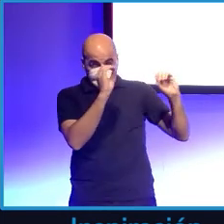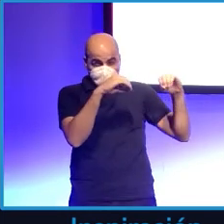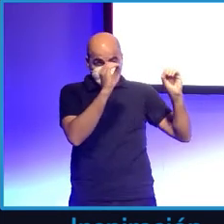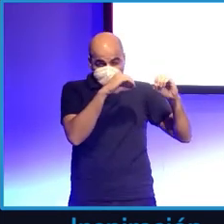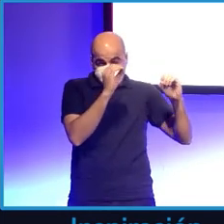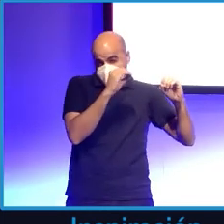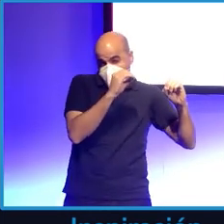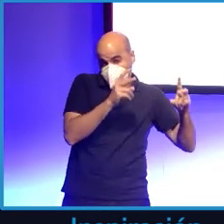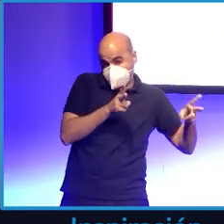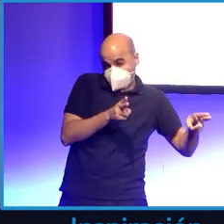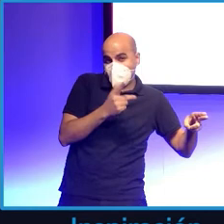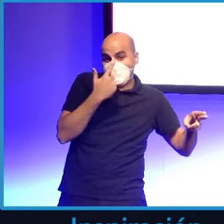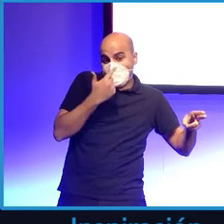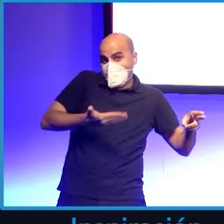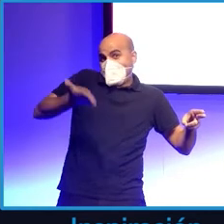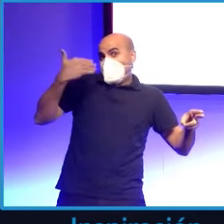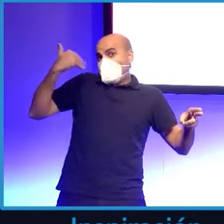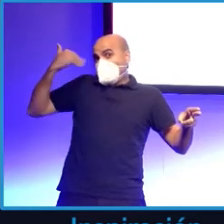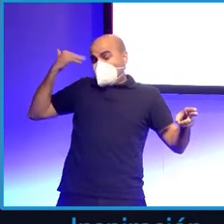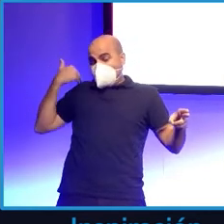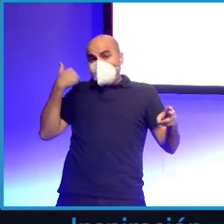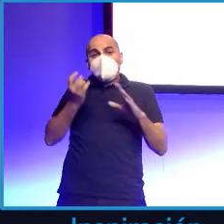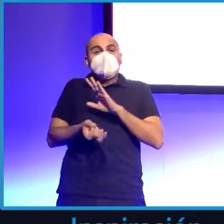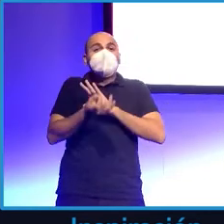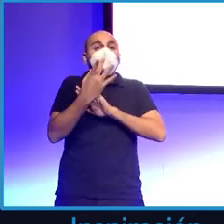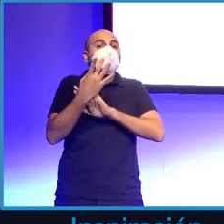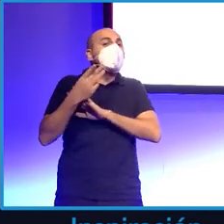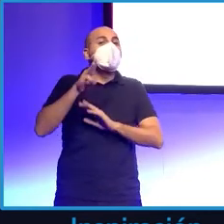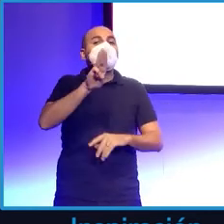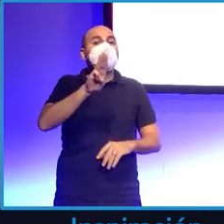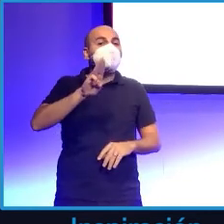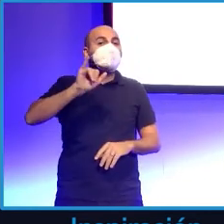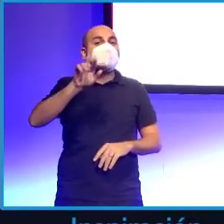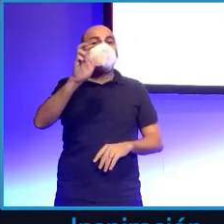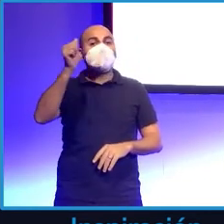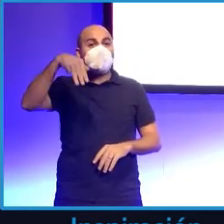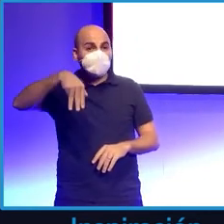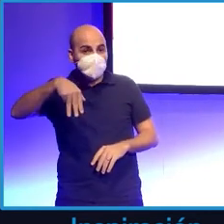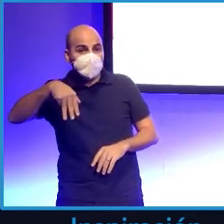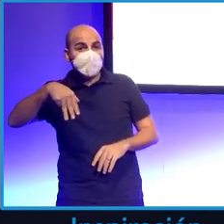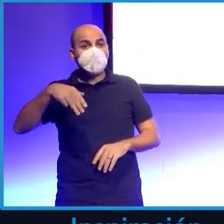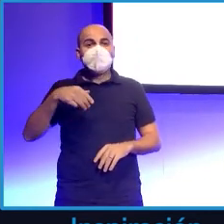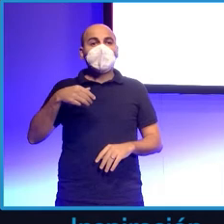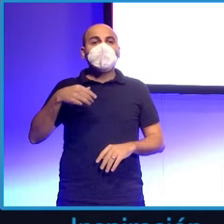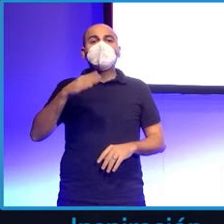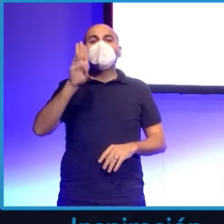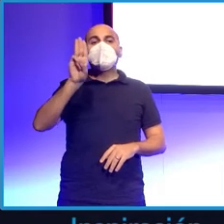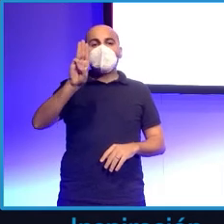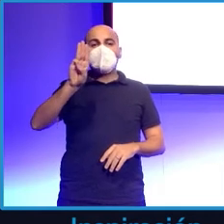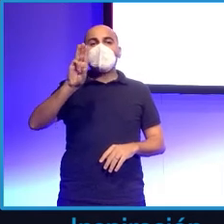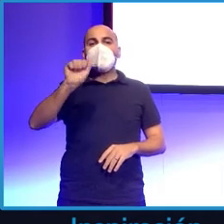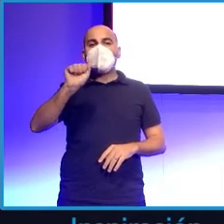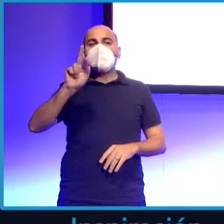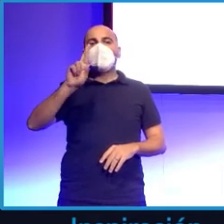inicialmente inventó el page rank que el perro es esa forma de medir que inicialmente era